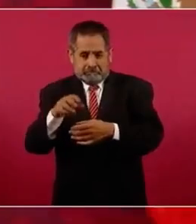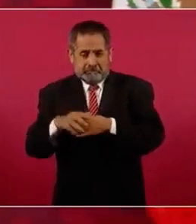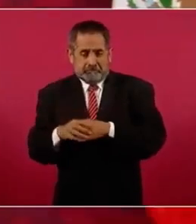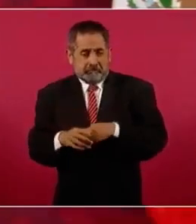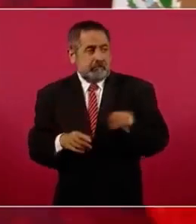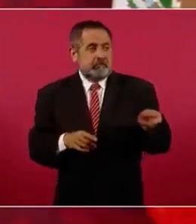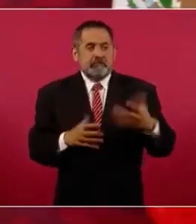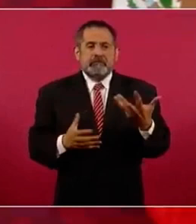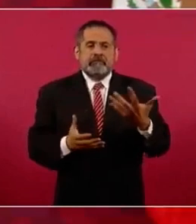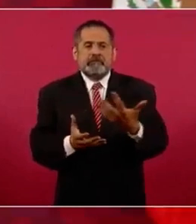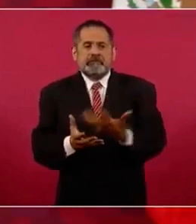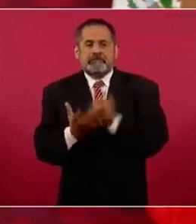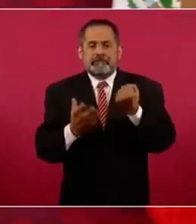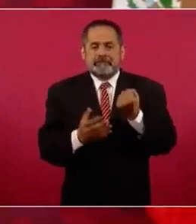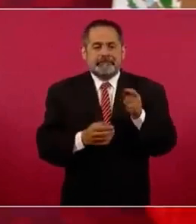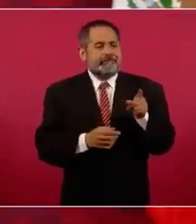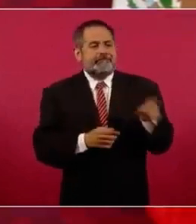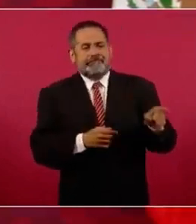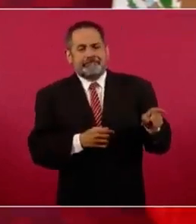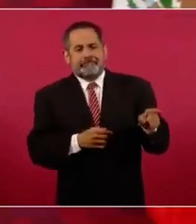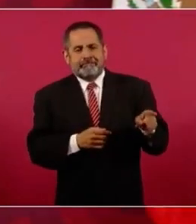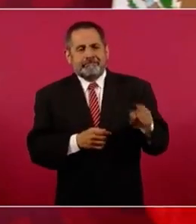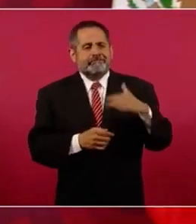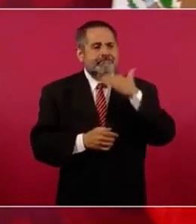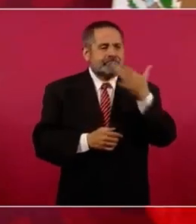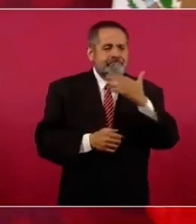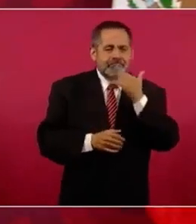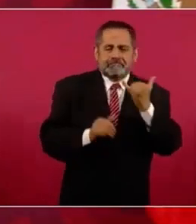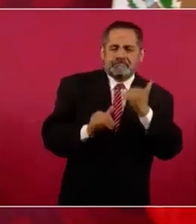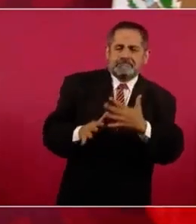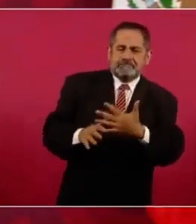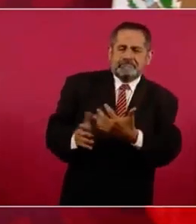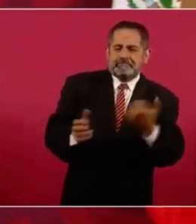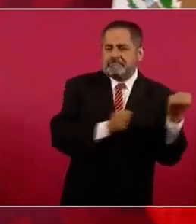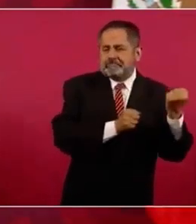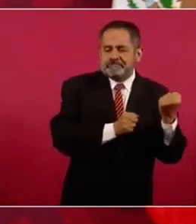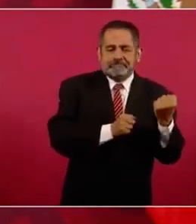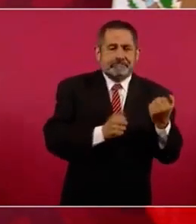pueden ganar los tramposos,